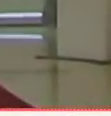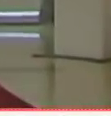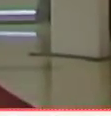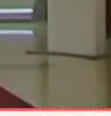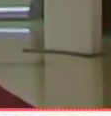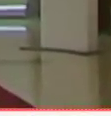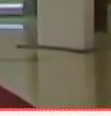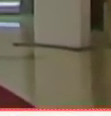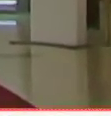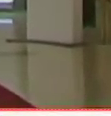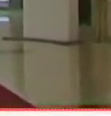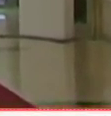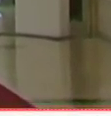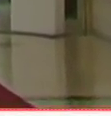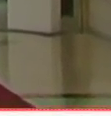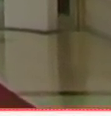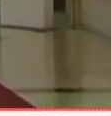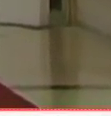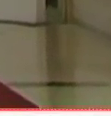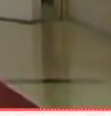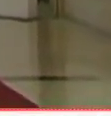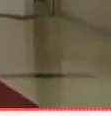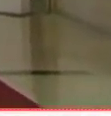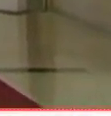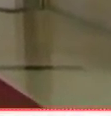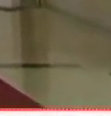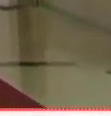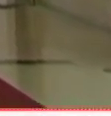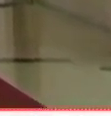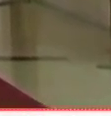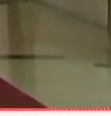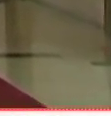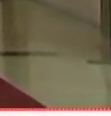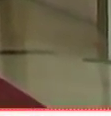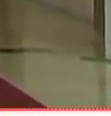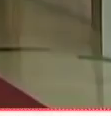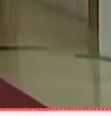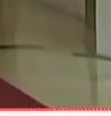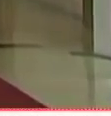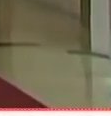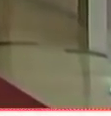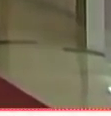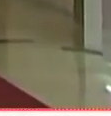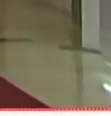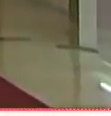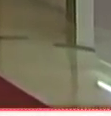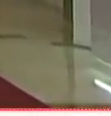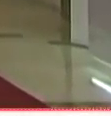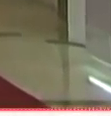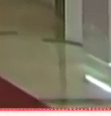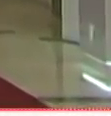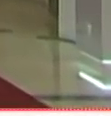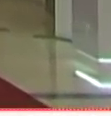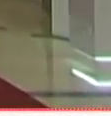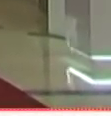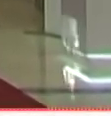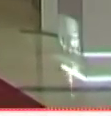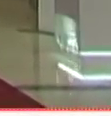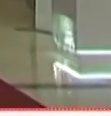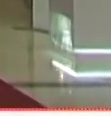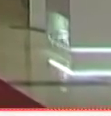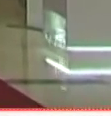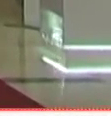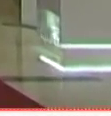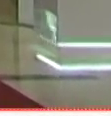patria. Acompaña luego de esta reunión de trabajo el canciller de la República Bolivariana de Venezuela, Jorge Arriaza, la vicepresidenta ejecutiva de